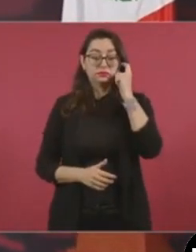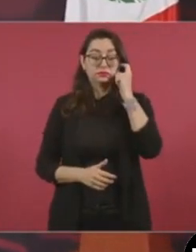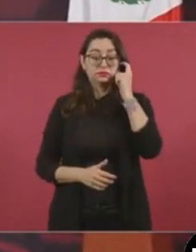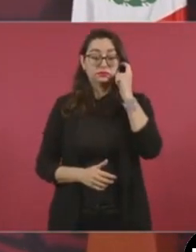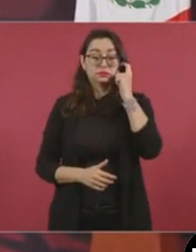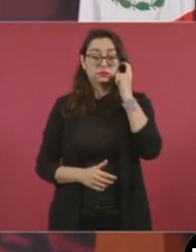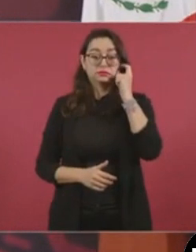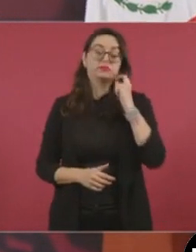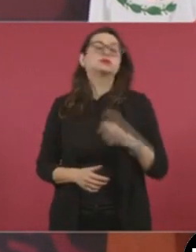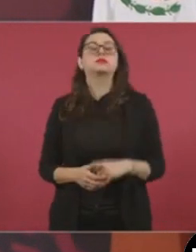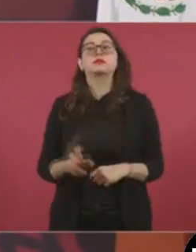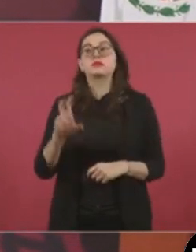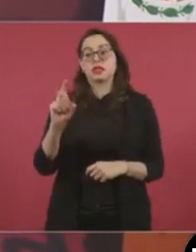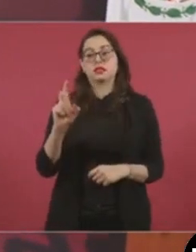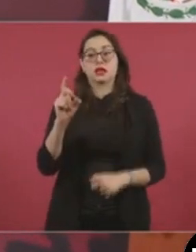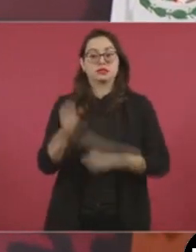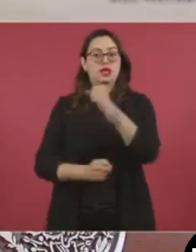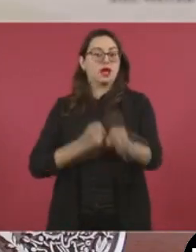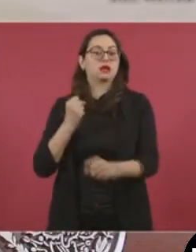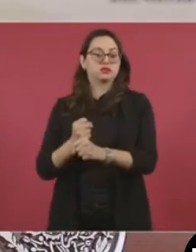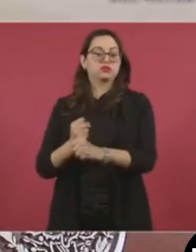sí, va a cumplir 30 años